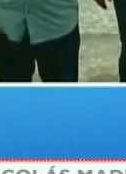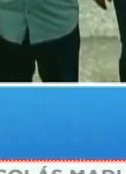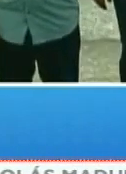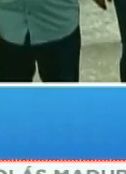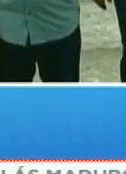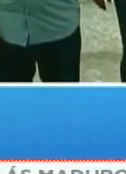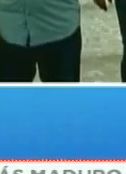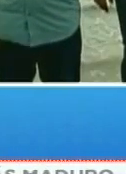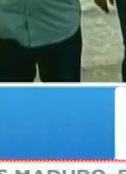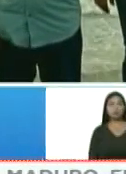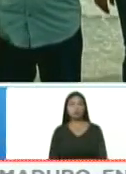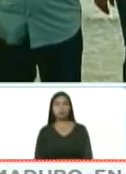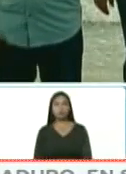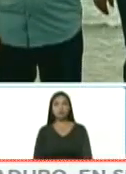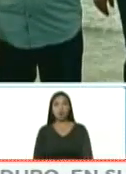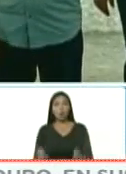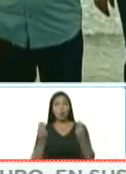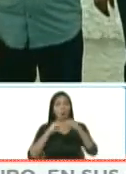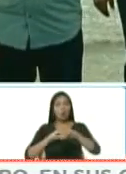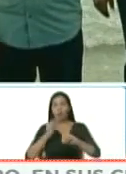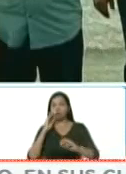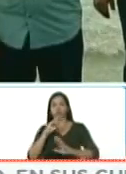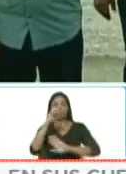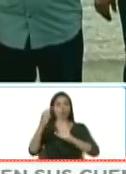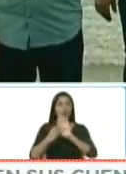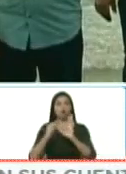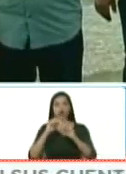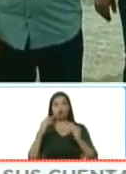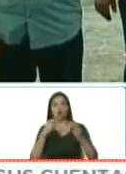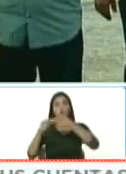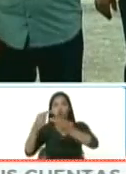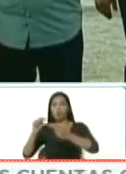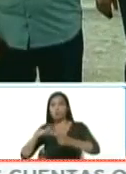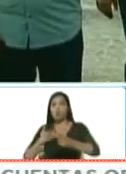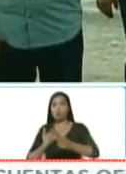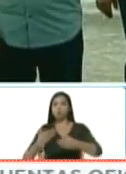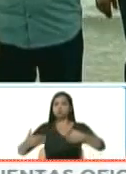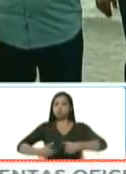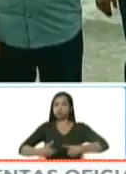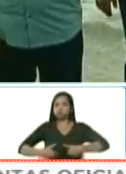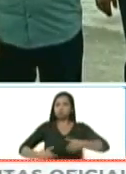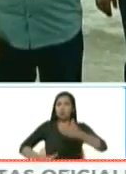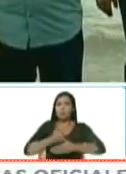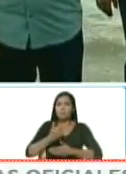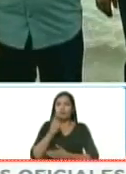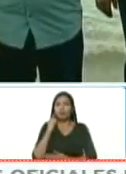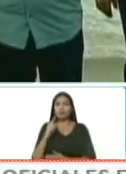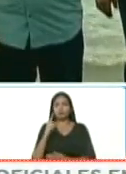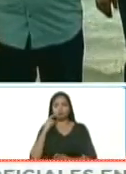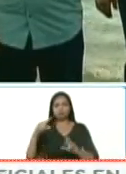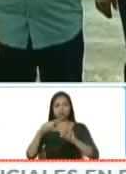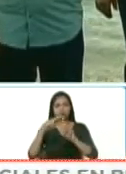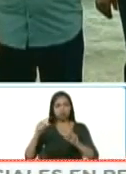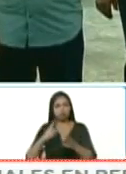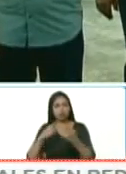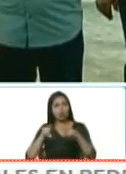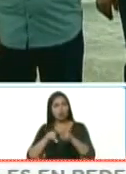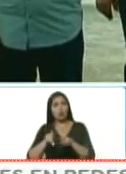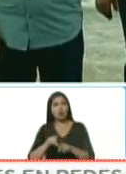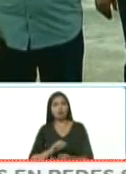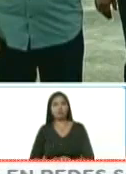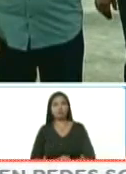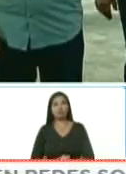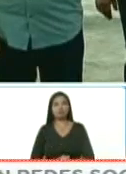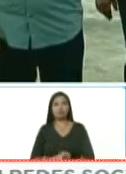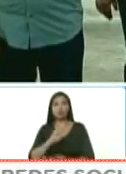de acuerdo. La mejor forma de resistir es construyendo. Eso puede ser una consigna, pues. Jorge Rodríguez, no